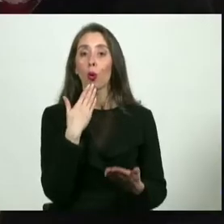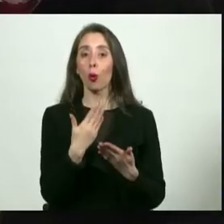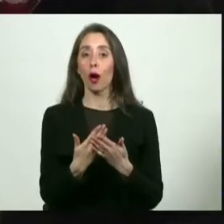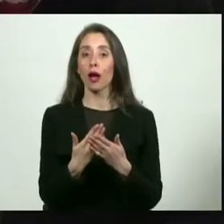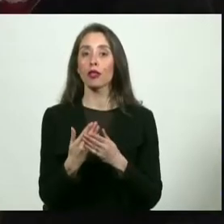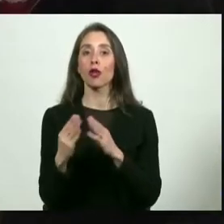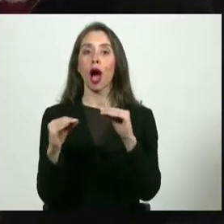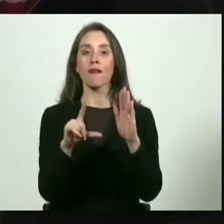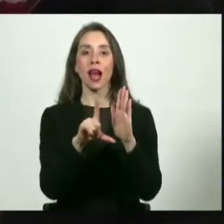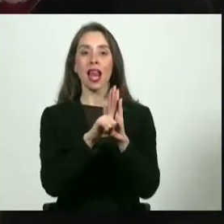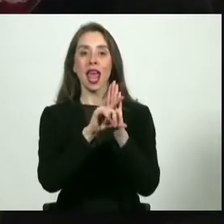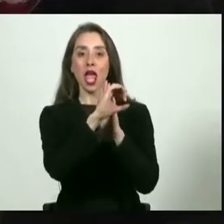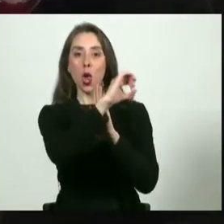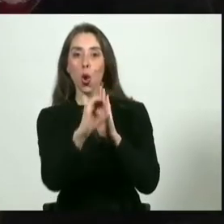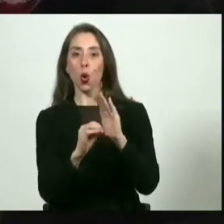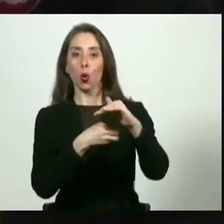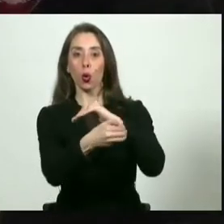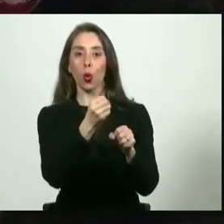Ahí está, por favor.